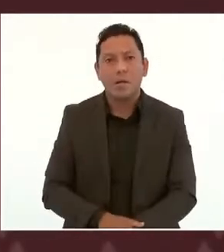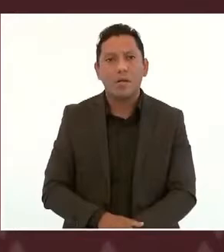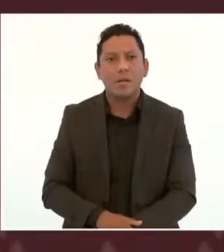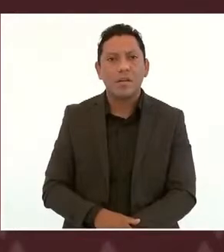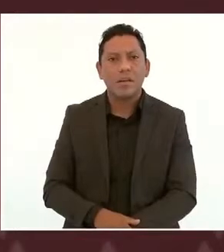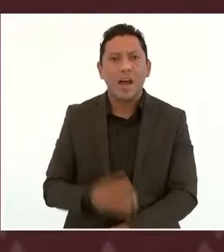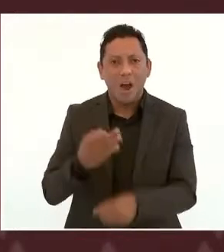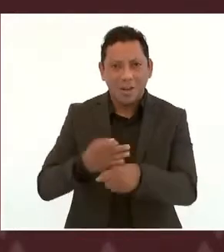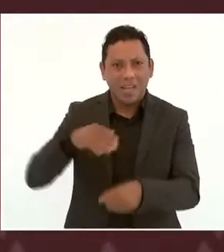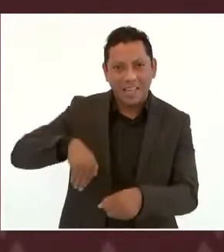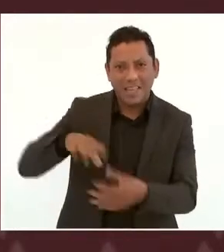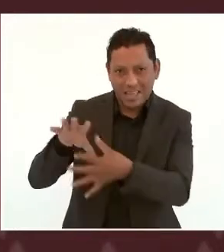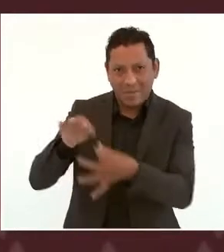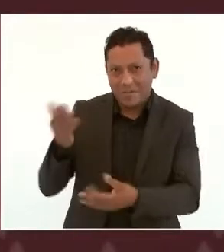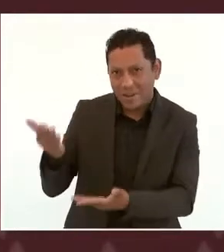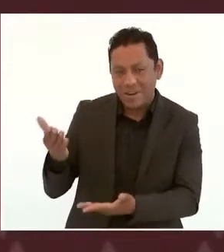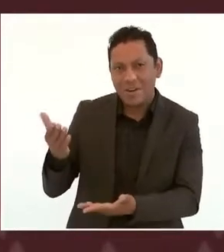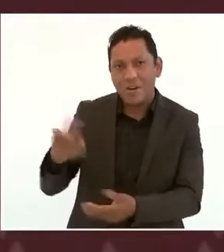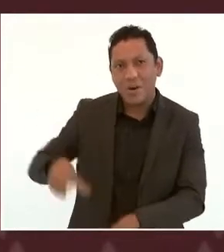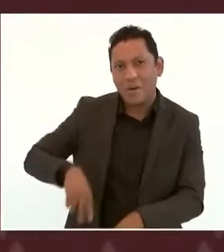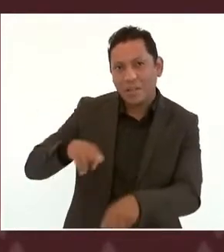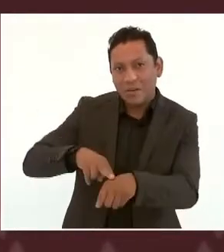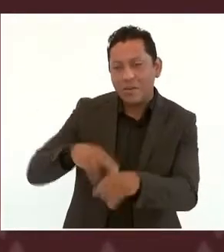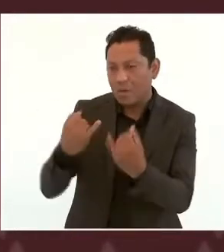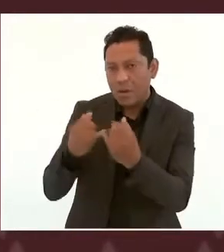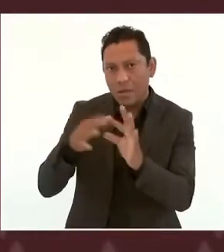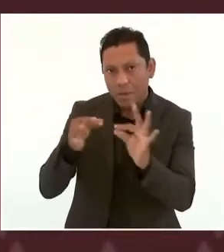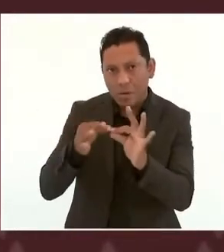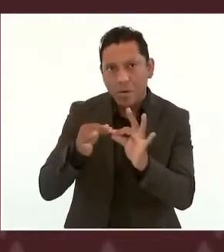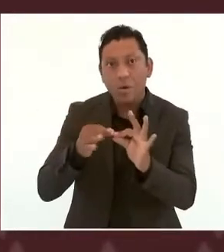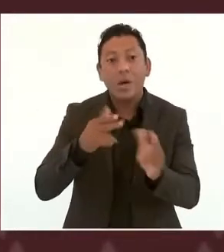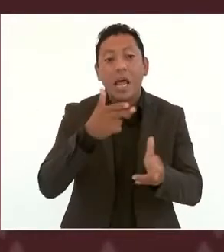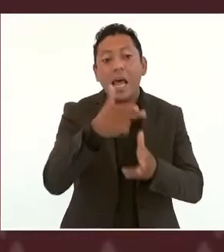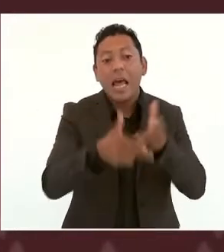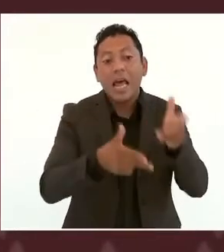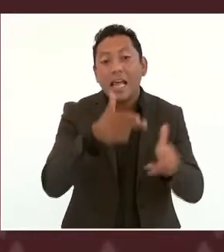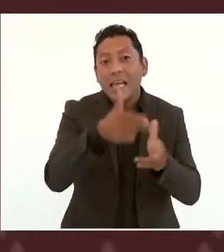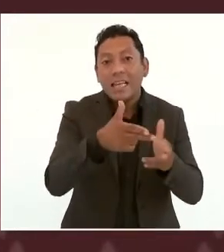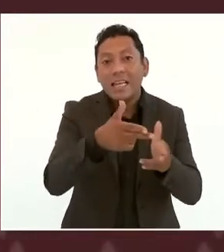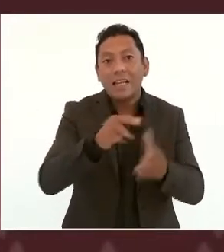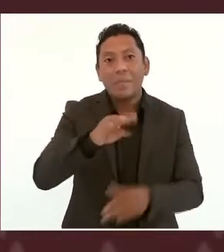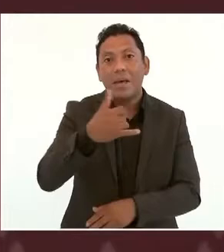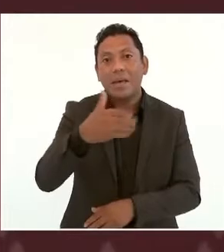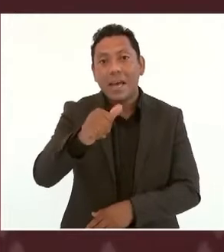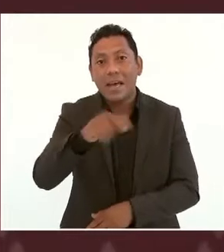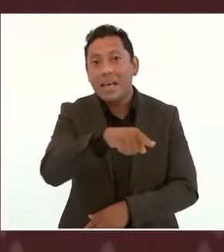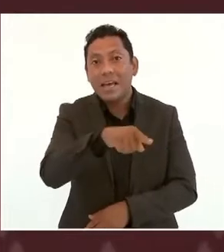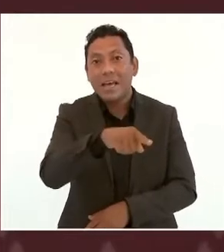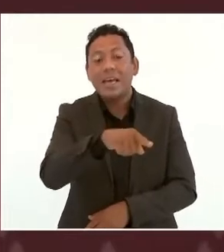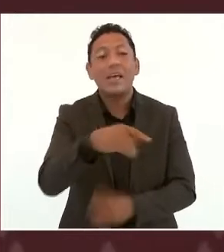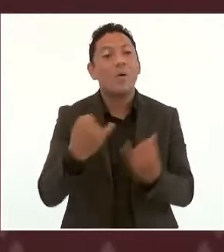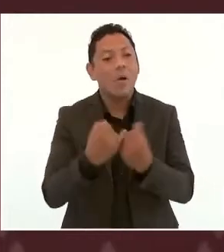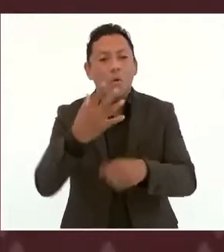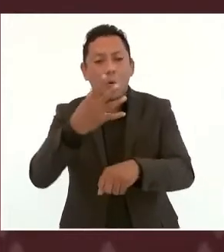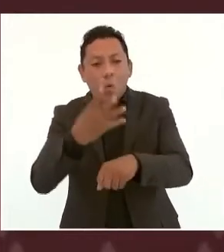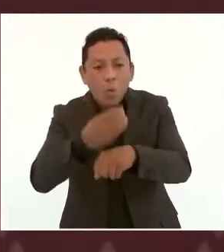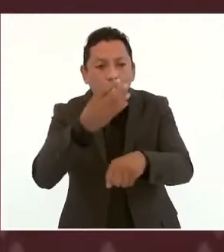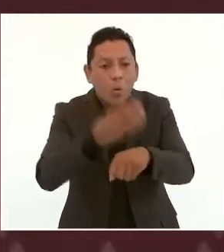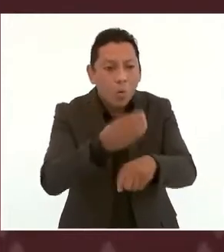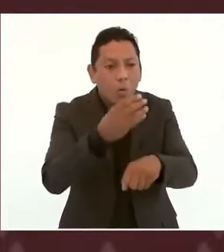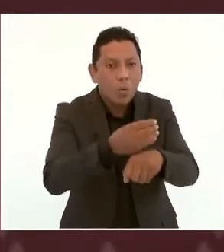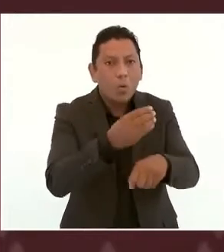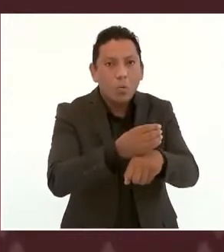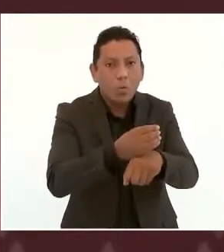señaló el ciudadano gobernador, en construcción el Tren Maya. Vamos, y esto es